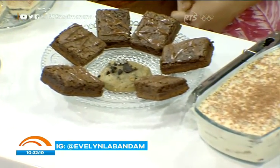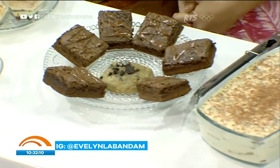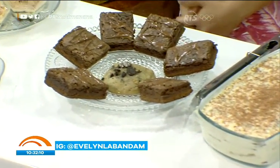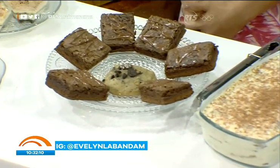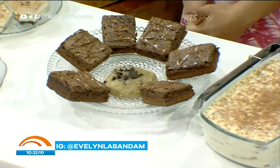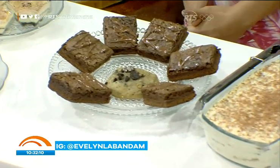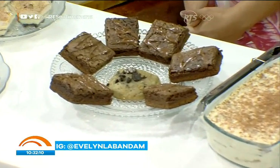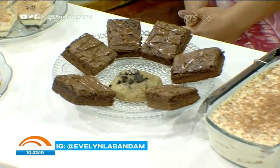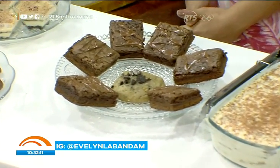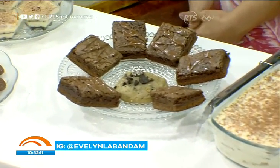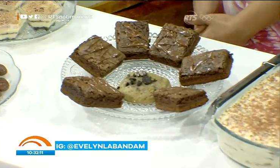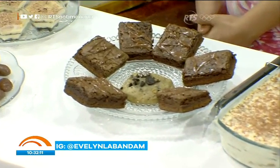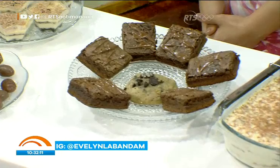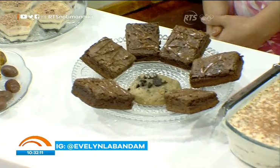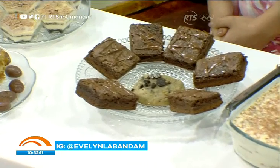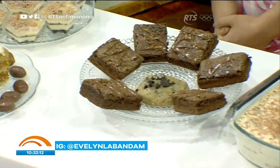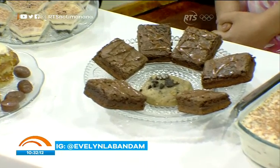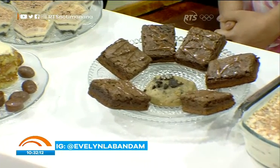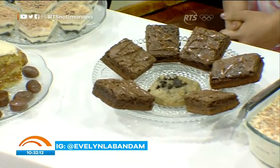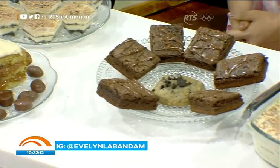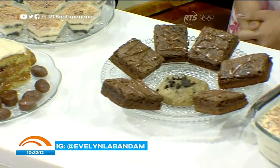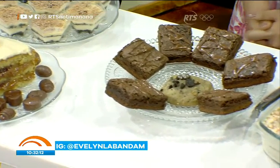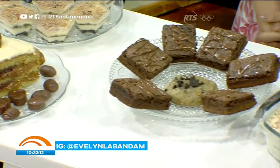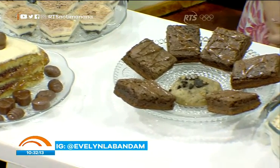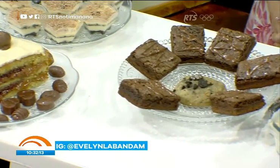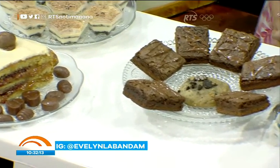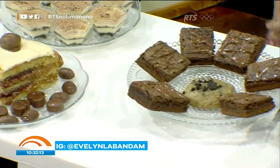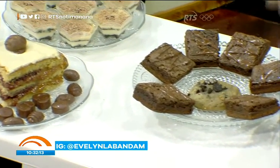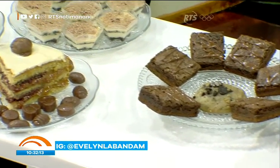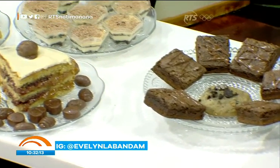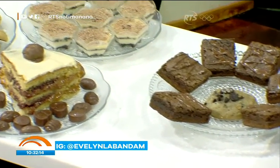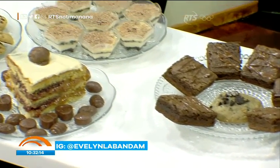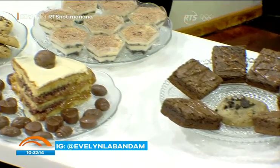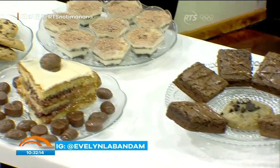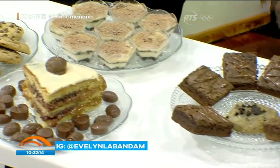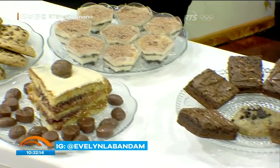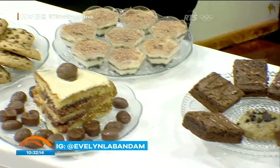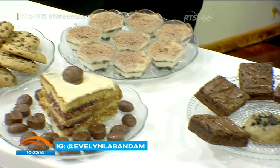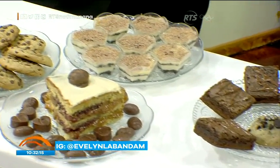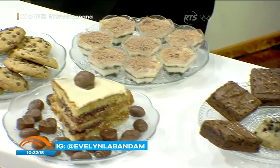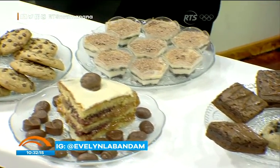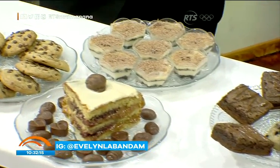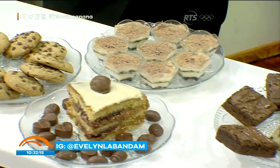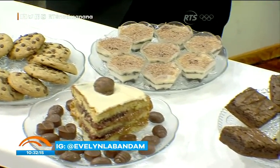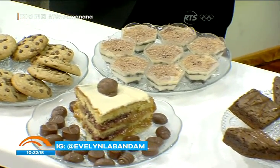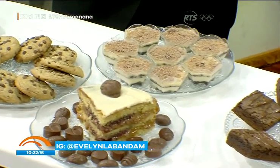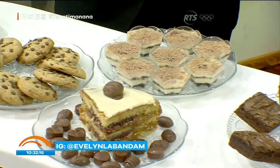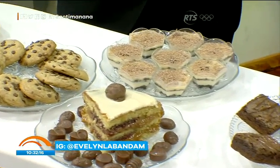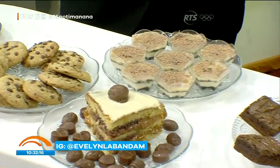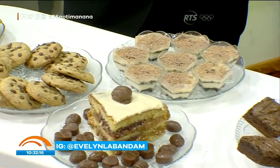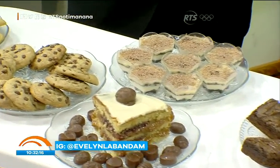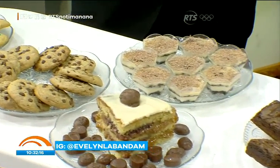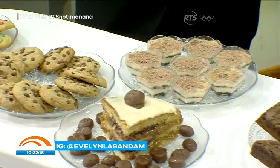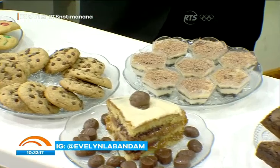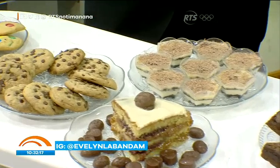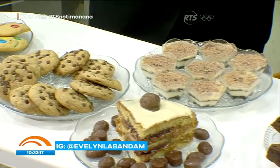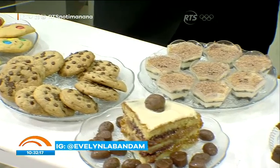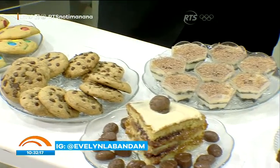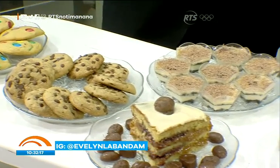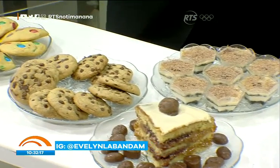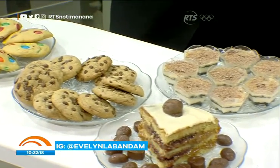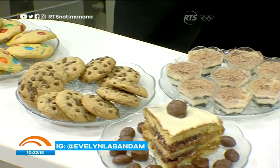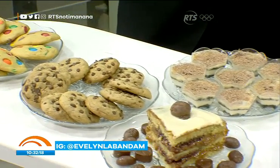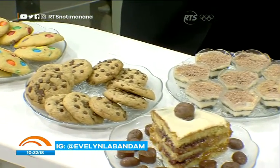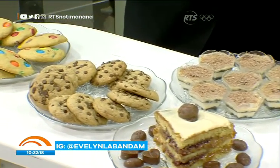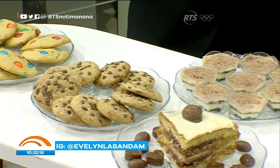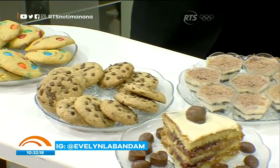@ Evelyn Lavanda M. Ahí, okay, me puedes seguirme para, si que ustedes quieren escribirme a mí,